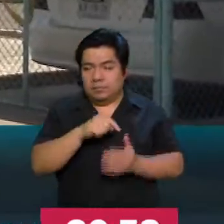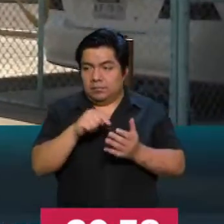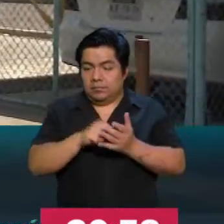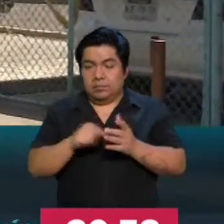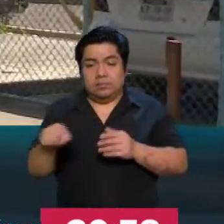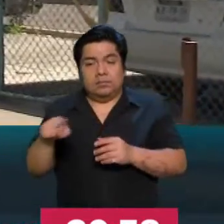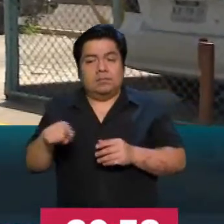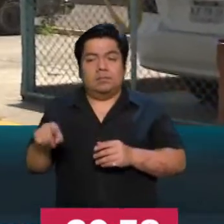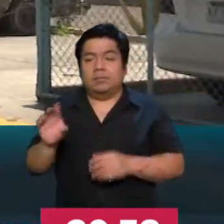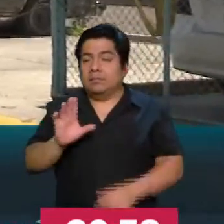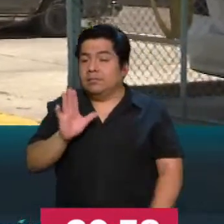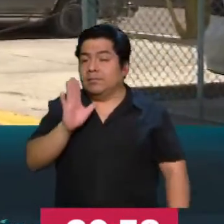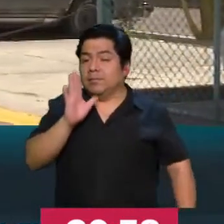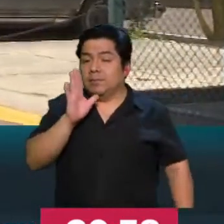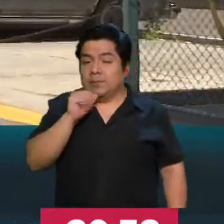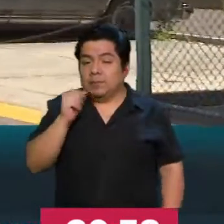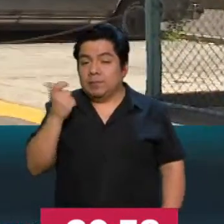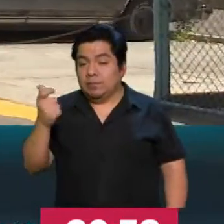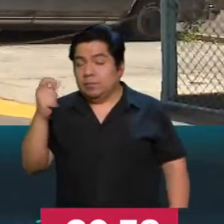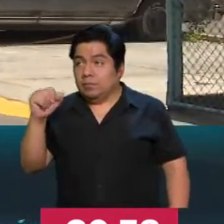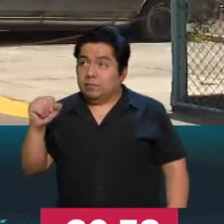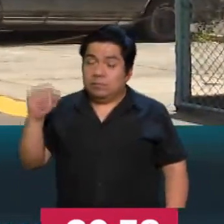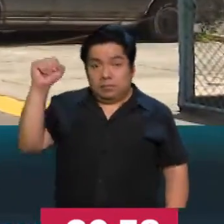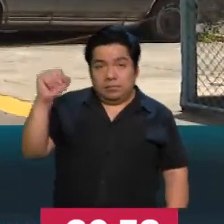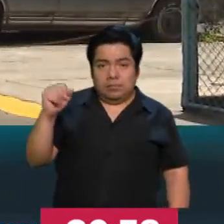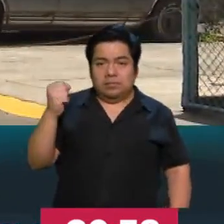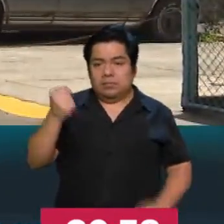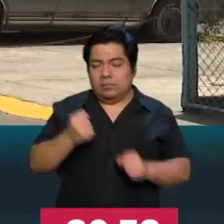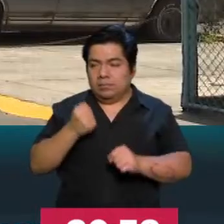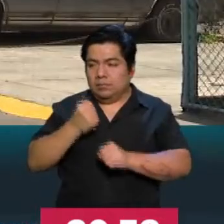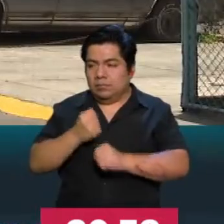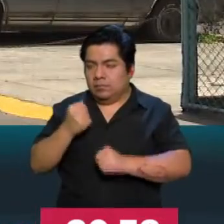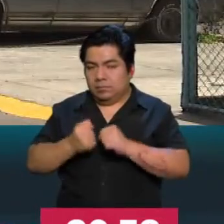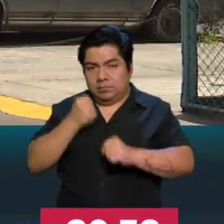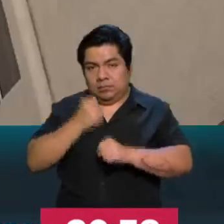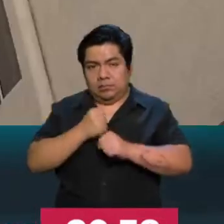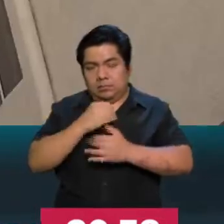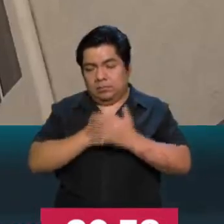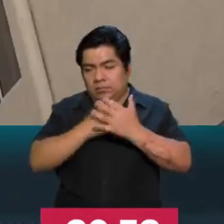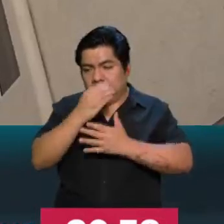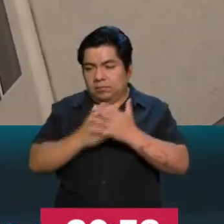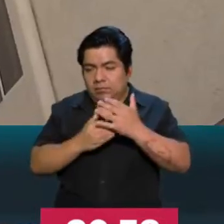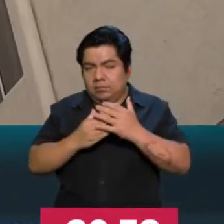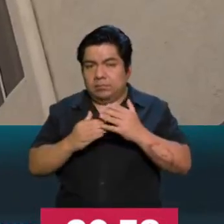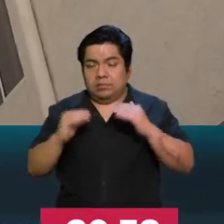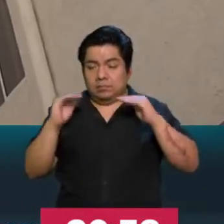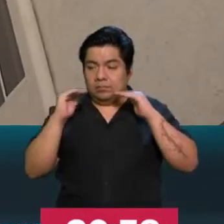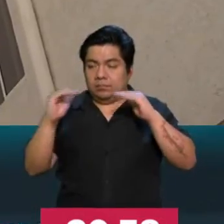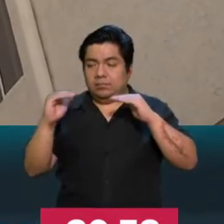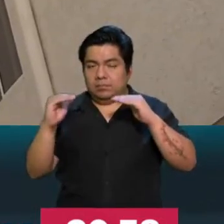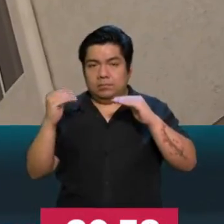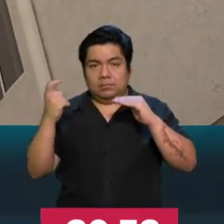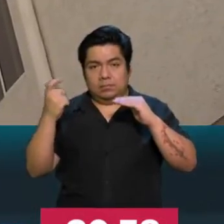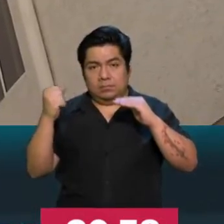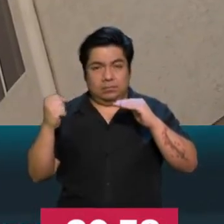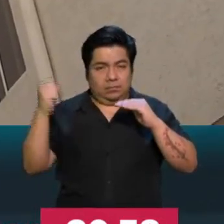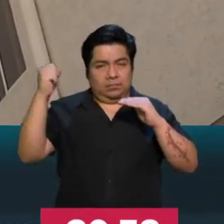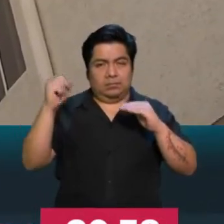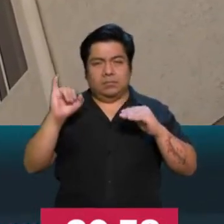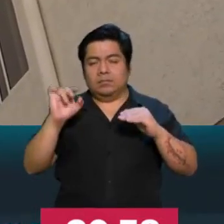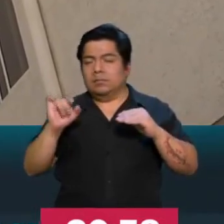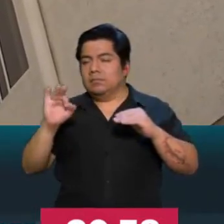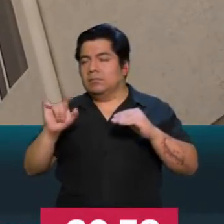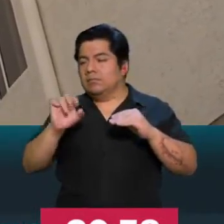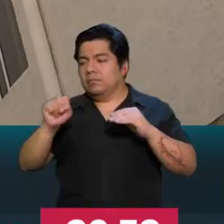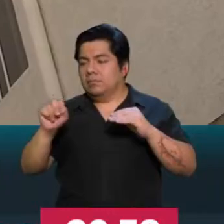ciudad puede aumentar cada año en los contratos de arrendamiento más que el monto de